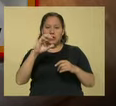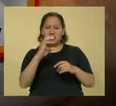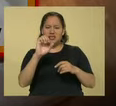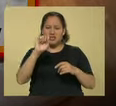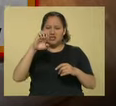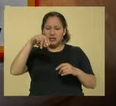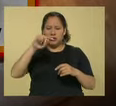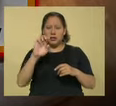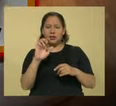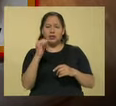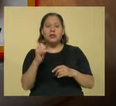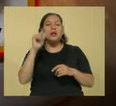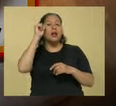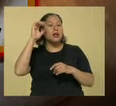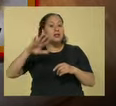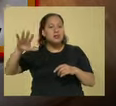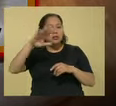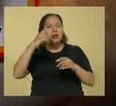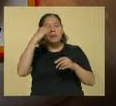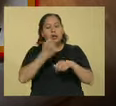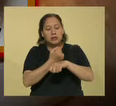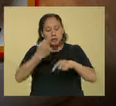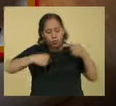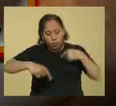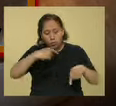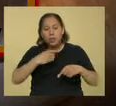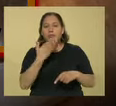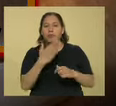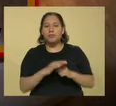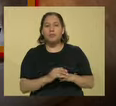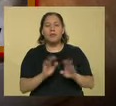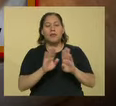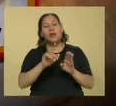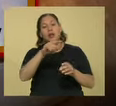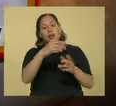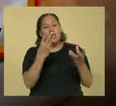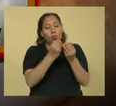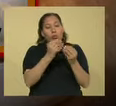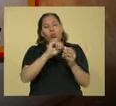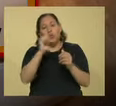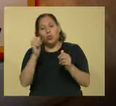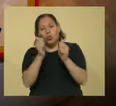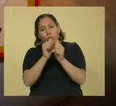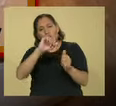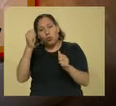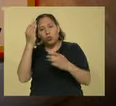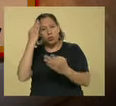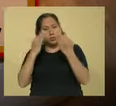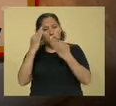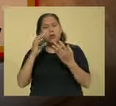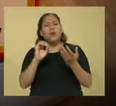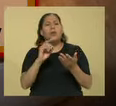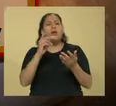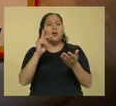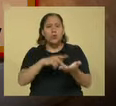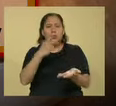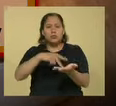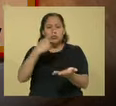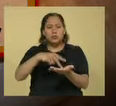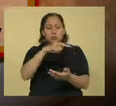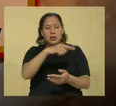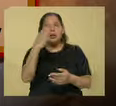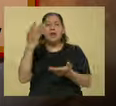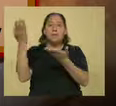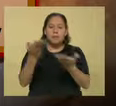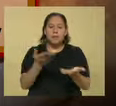Este tratamiento, ¿tú lo recomiendas combinado con otro tratamiento, o cuántas sesiones recomiendas para